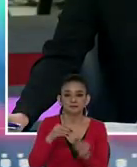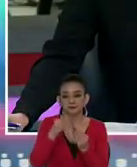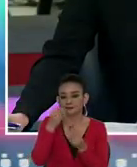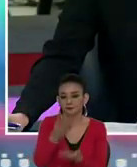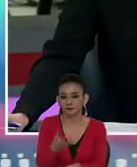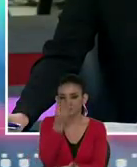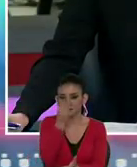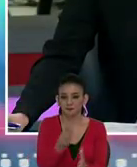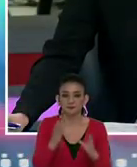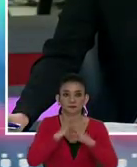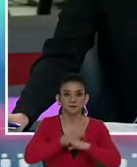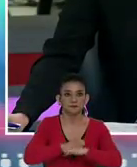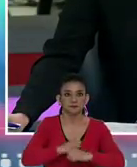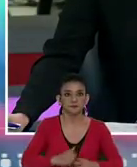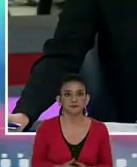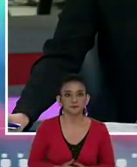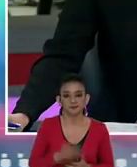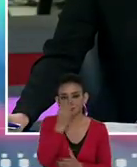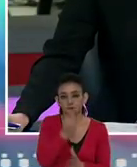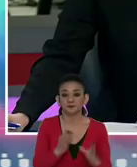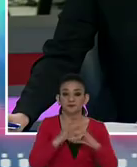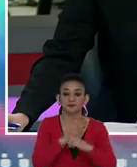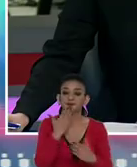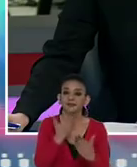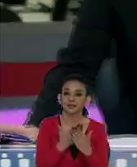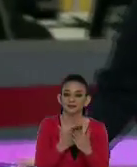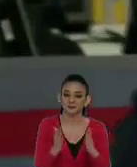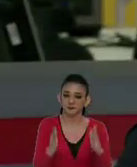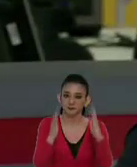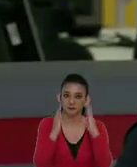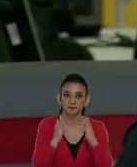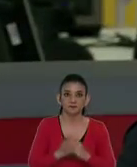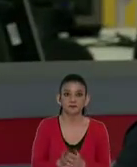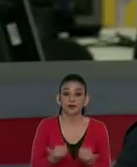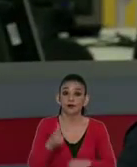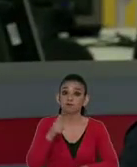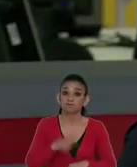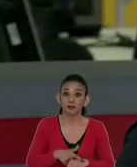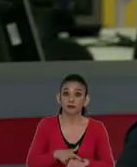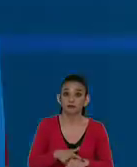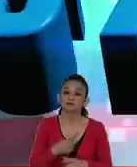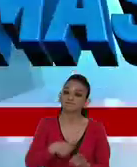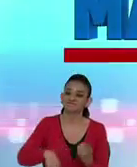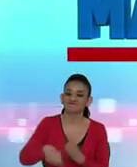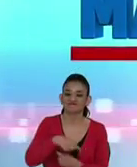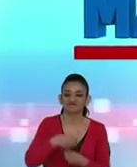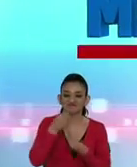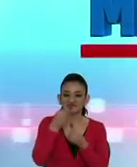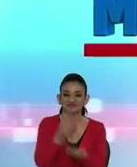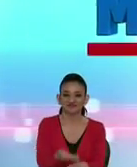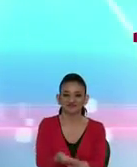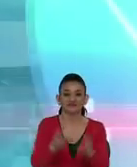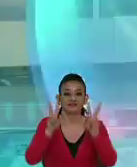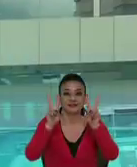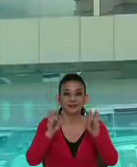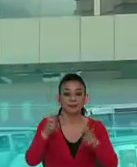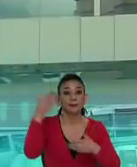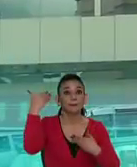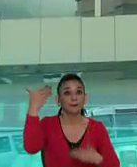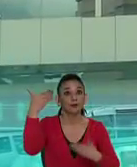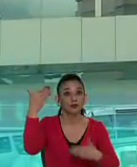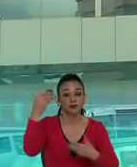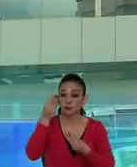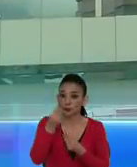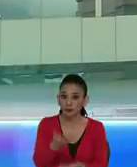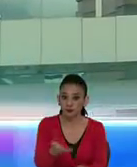noches. Buenas noches, muchas gracias por ese informe. Momento de una nueva pausa. Más adelante en el ámbito político les contamos